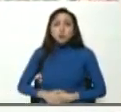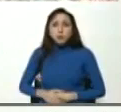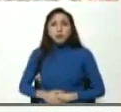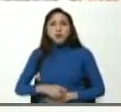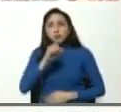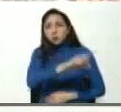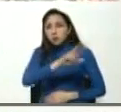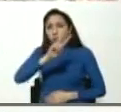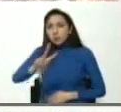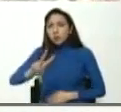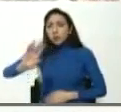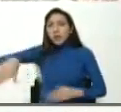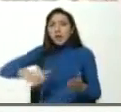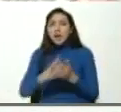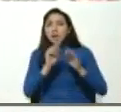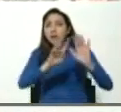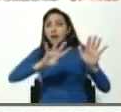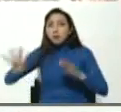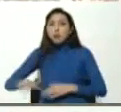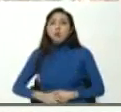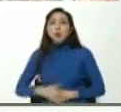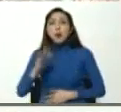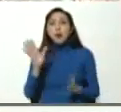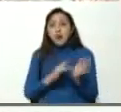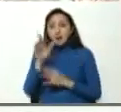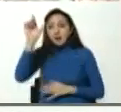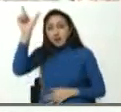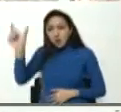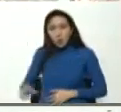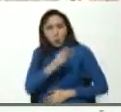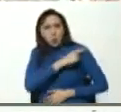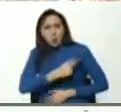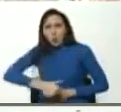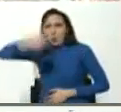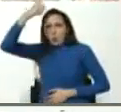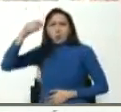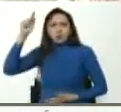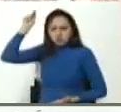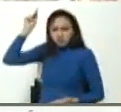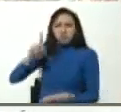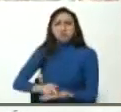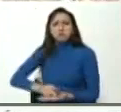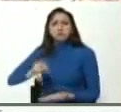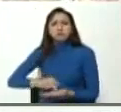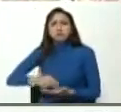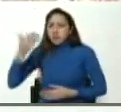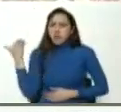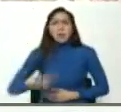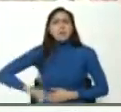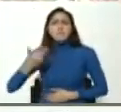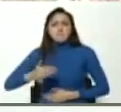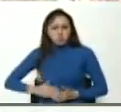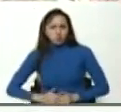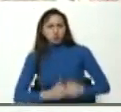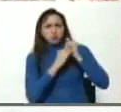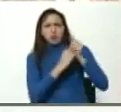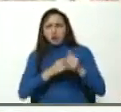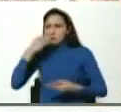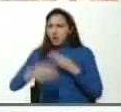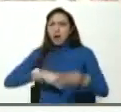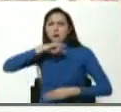13 y 14 de abril y el general garcía carneiro estuvo en el centro como protagonista principal de ese hecho histórico